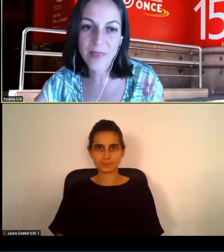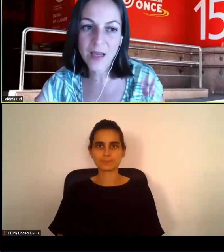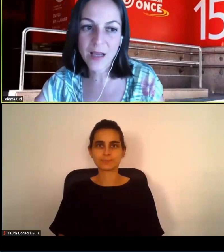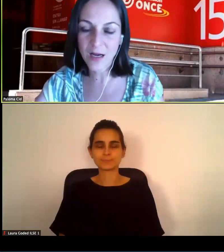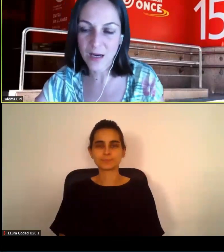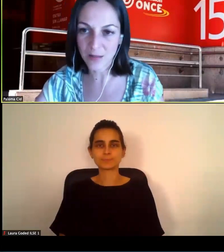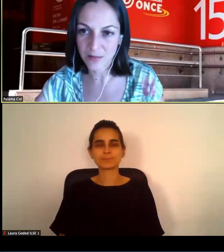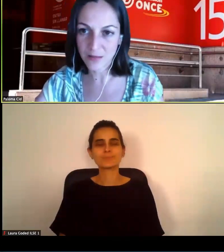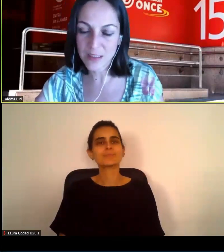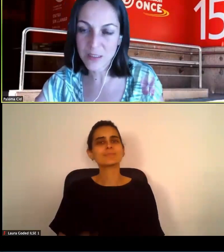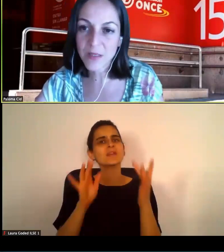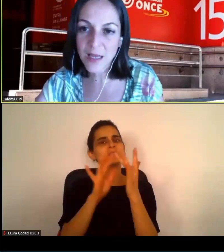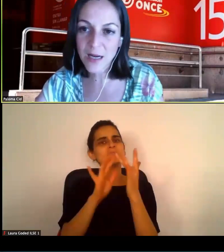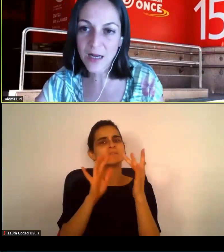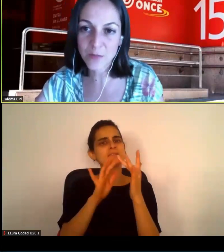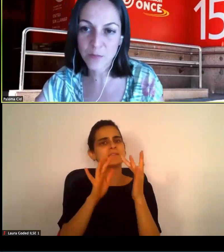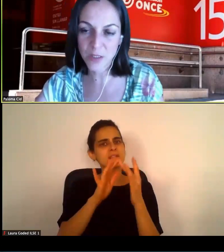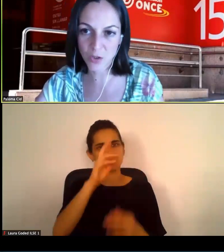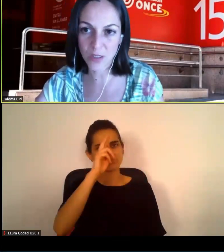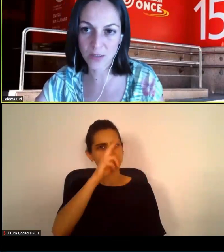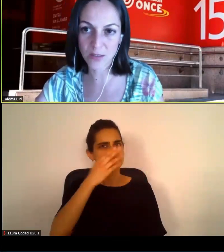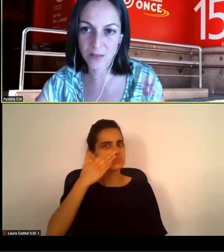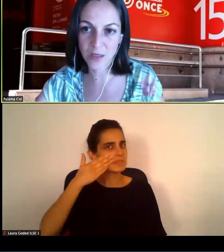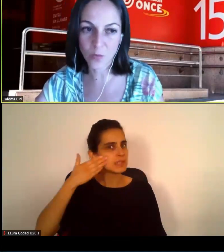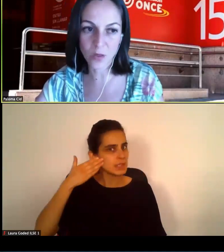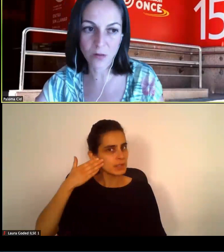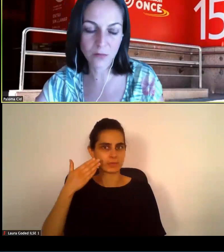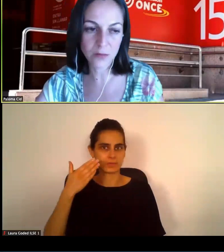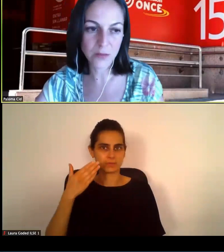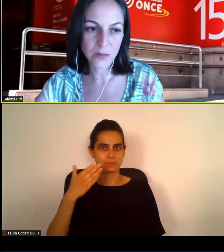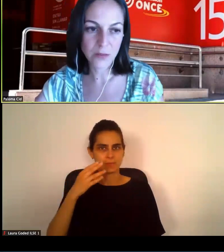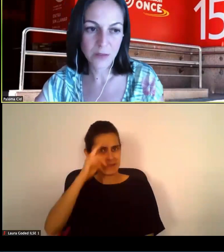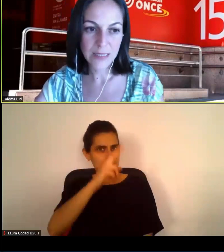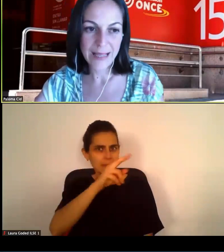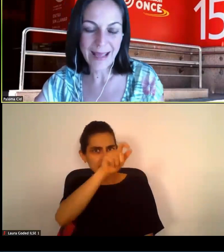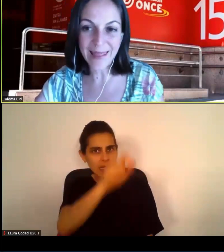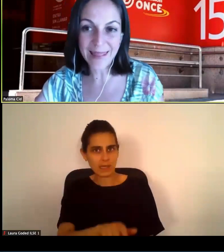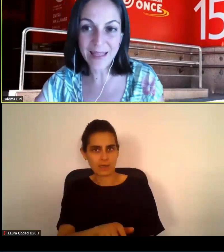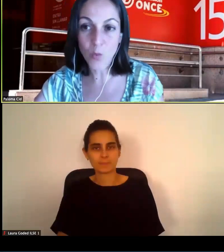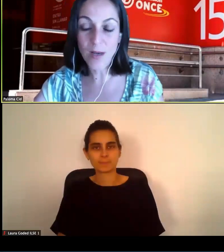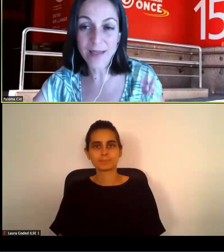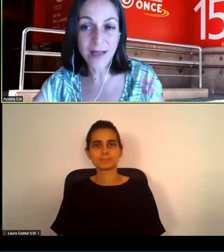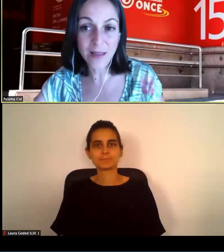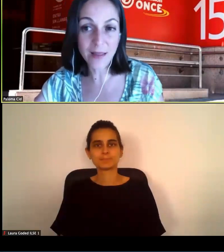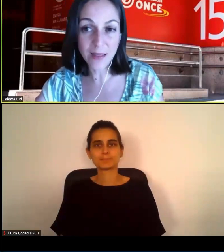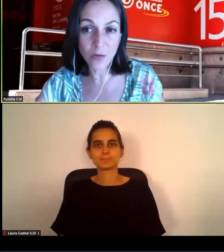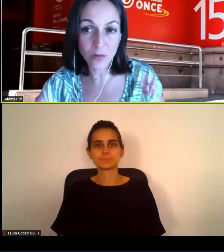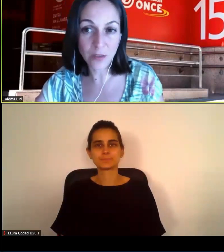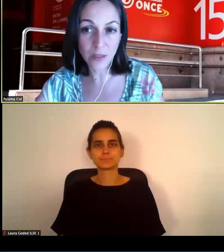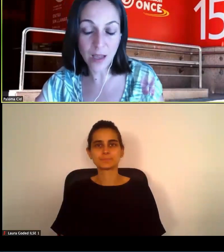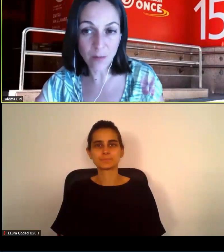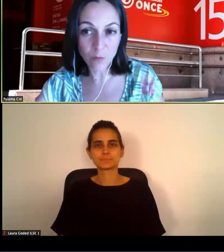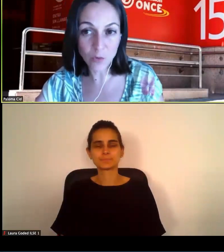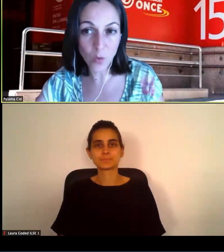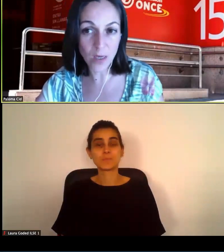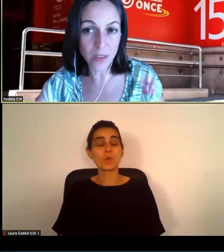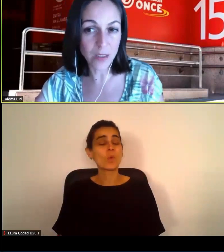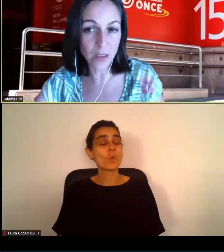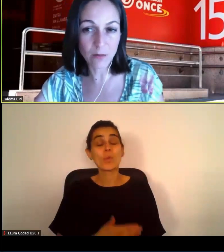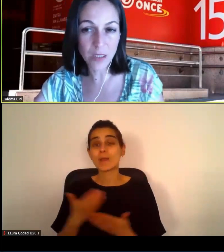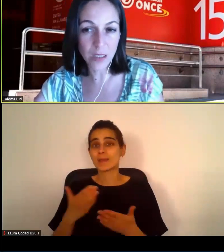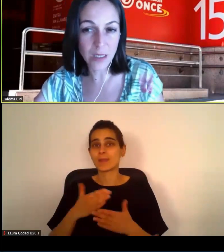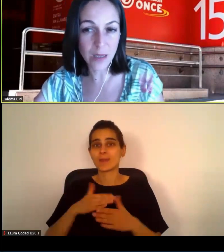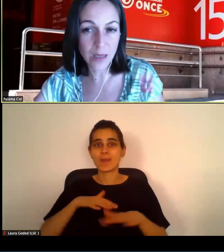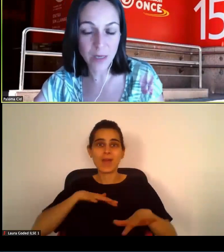manera digna, respetar a las personas, ¿de acuerdo? Hacer cualquier acción que hagamos,